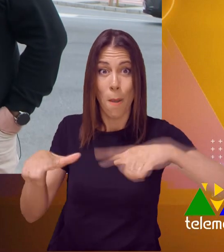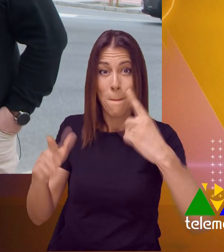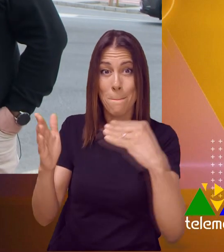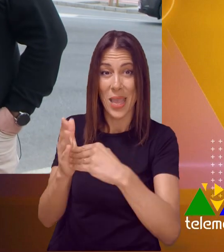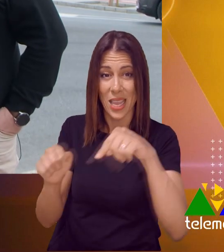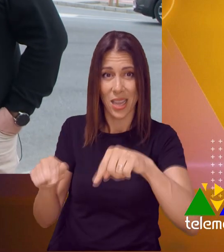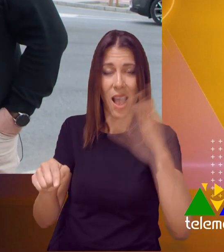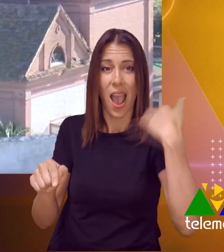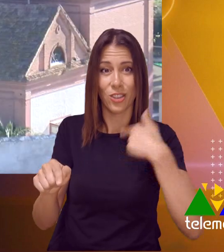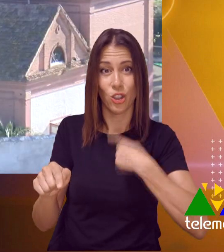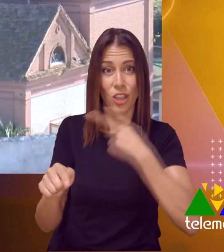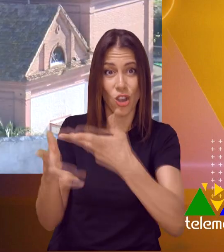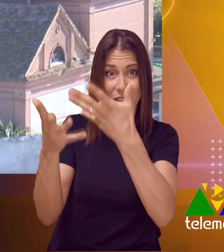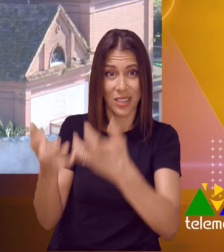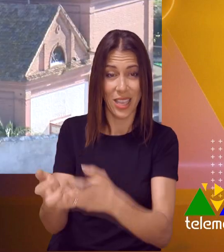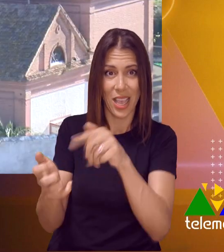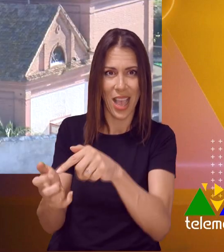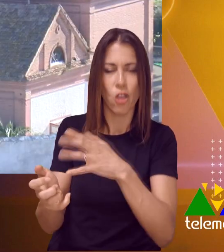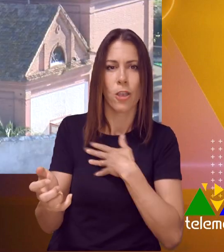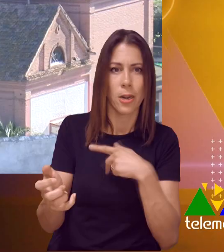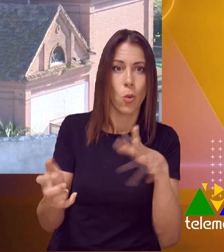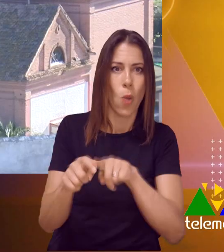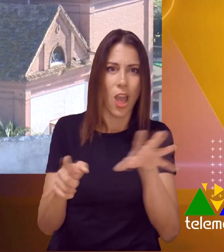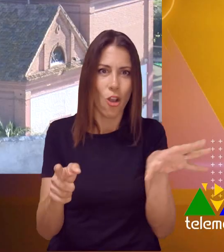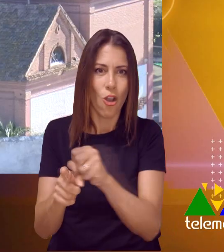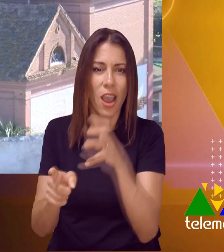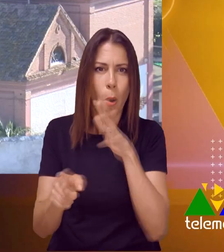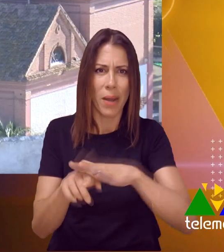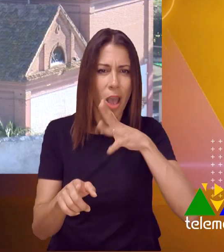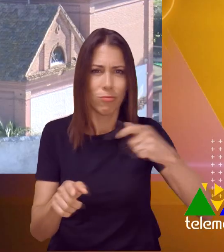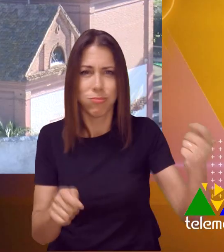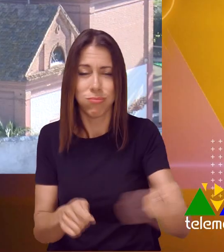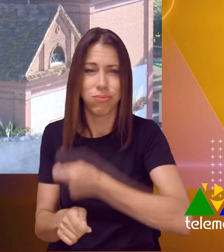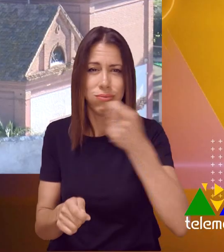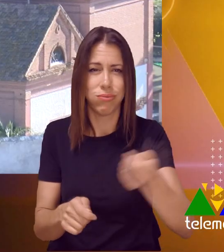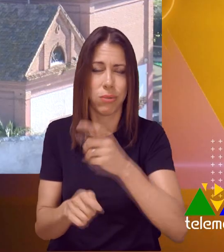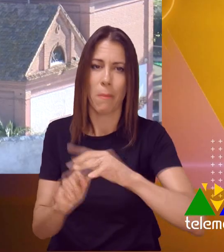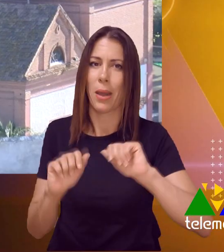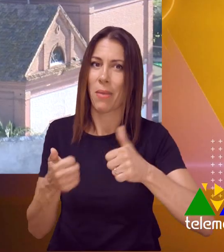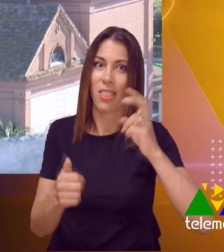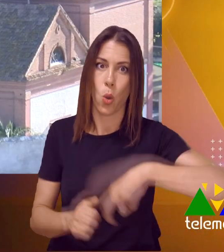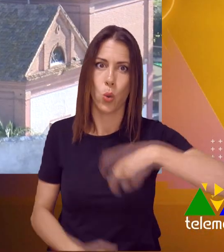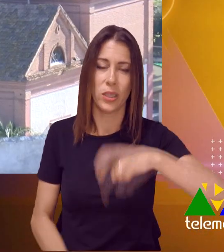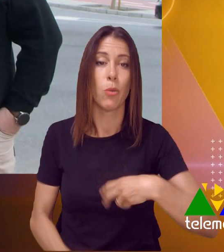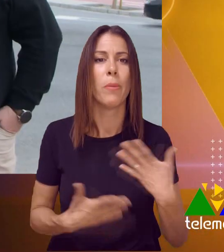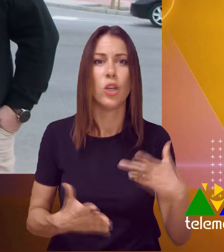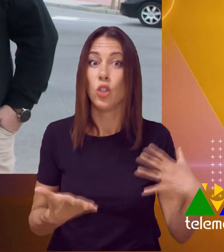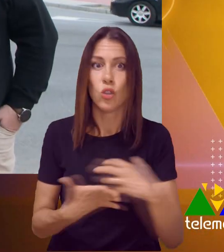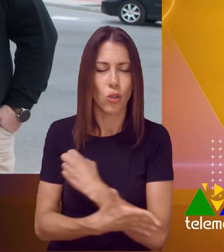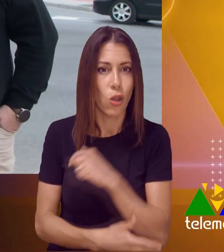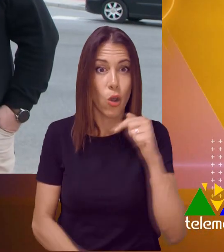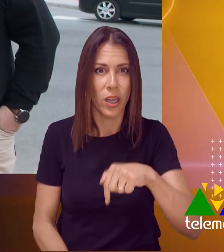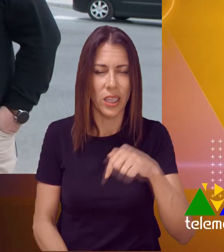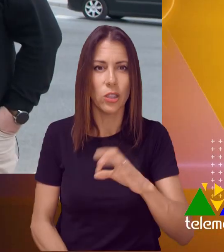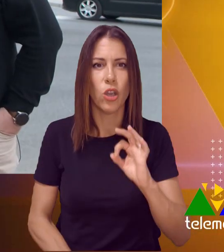1000 marjales como era que él tenía de su propiedad en el Deire, ponerlo el cultivo. Todo esto